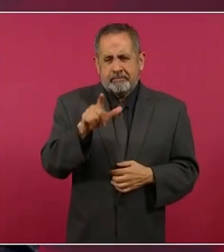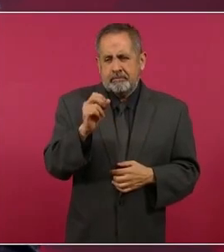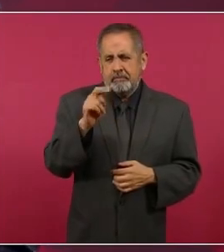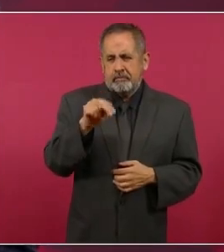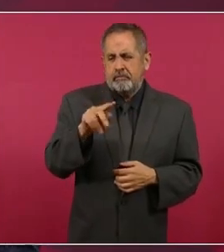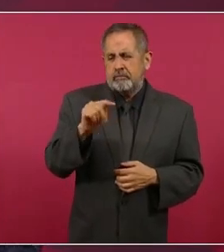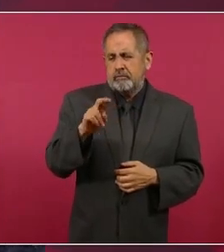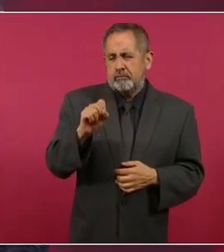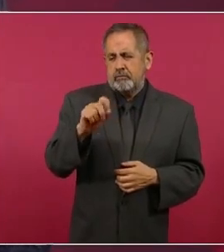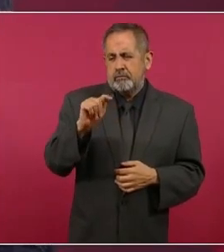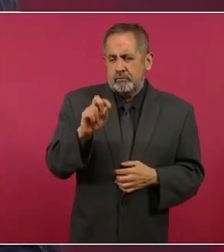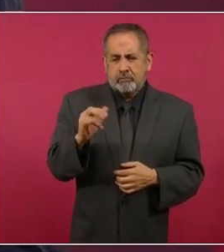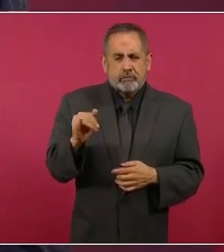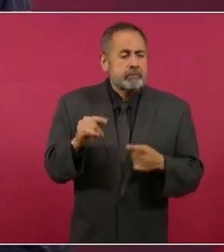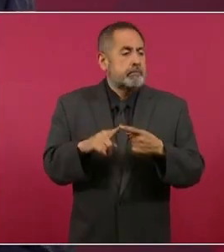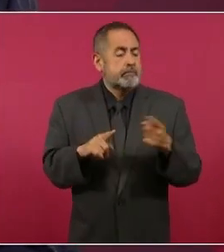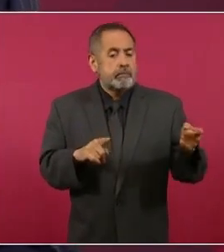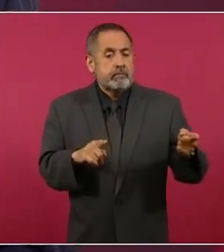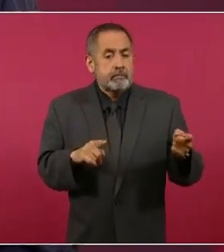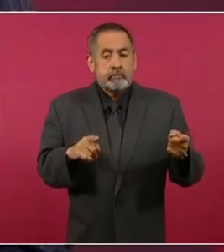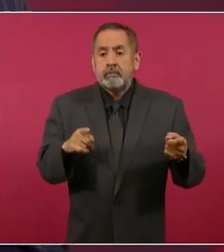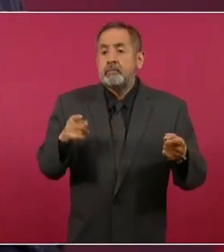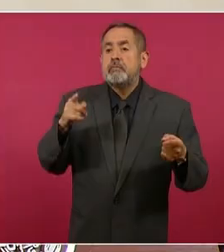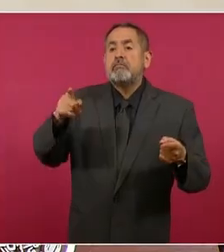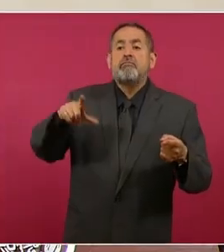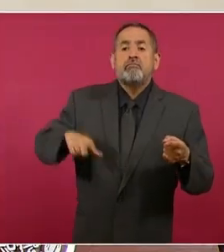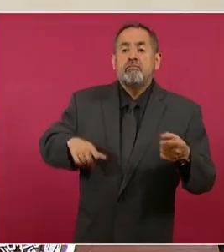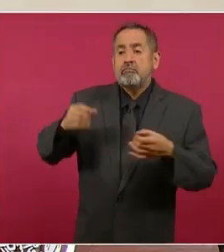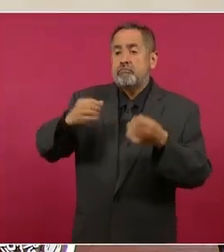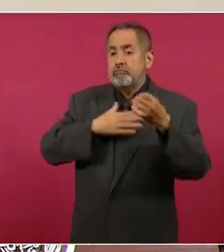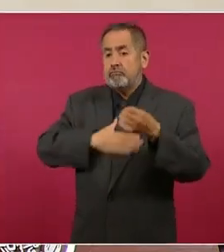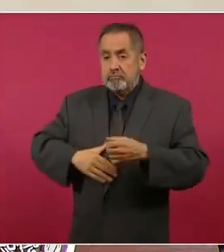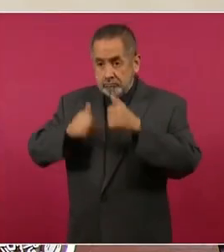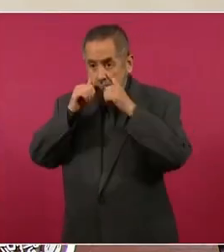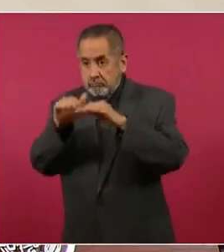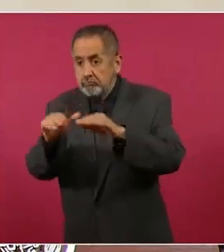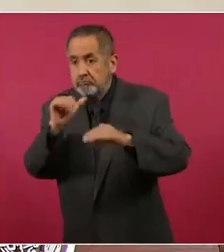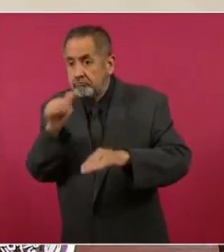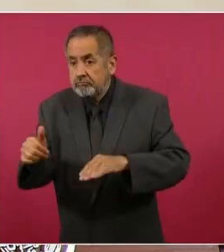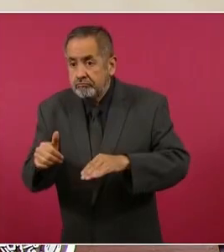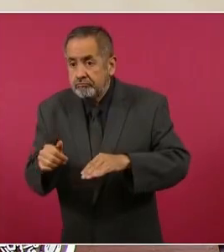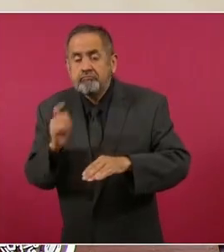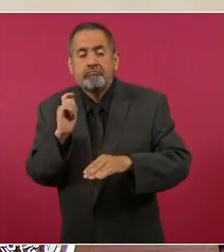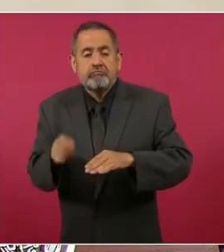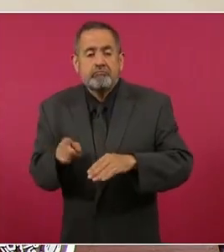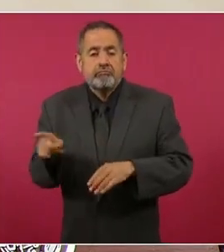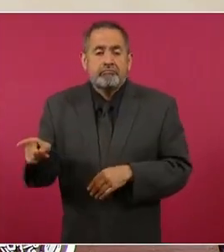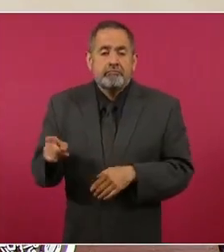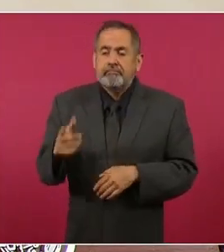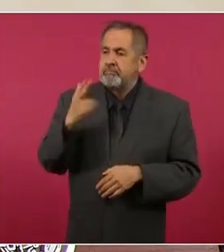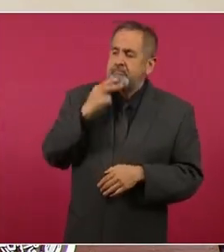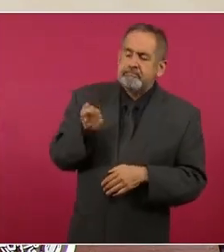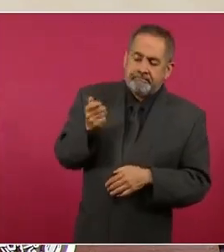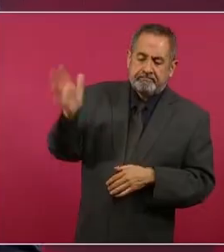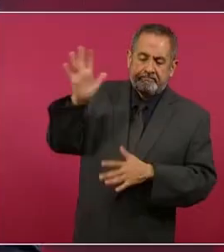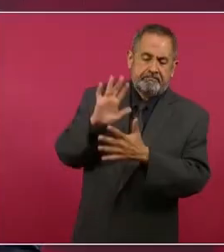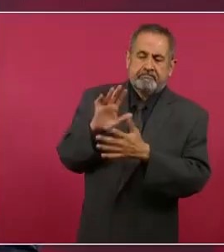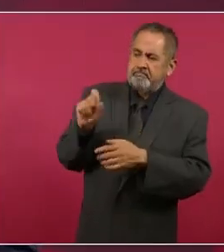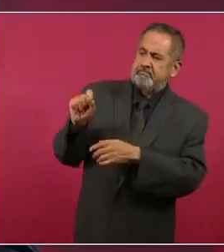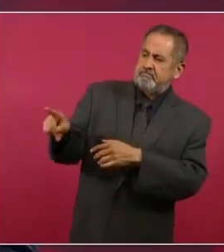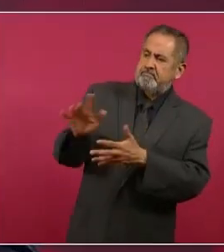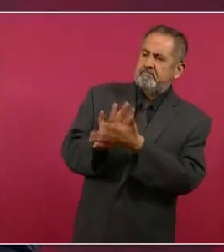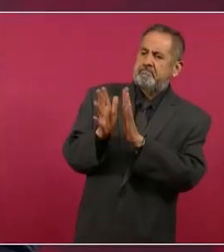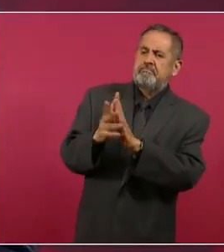que decía: un Estado que no procura la justicia no es más que una banda de